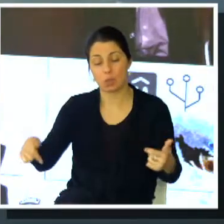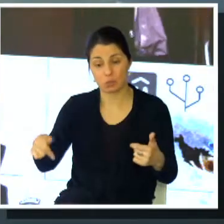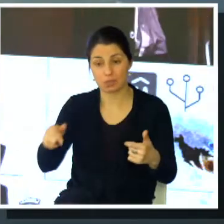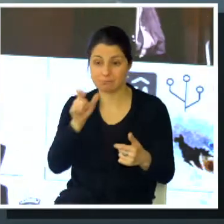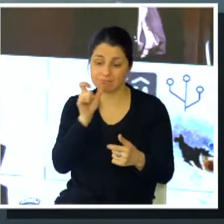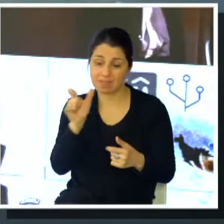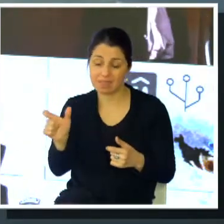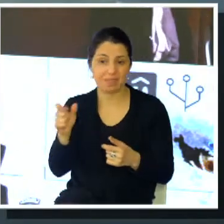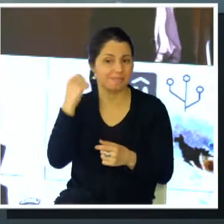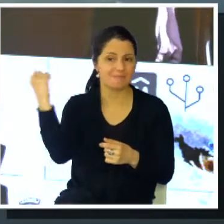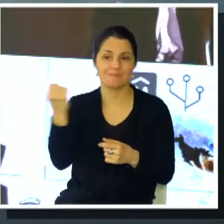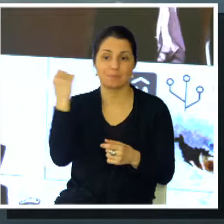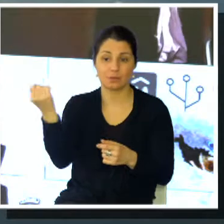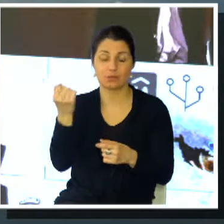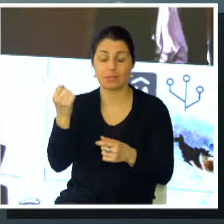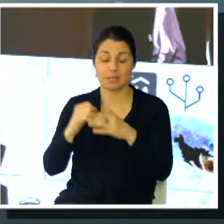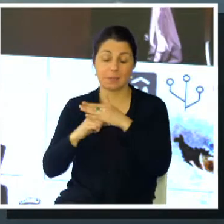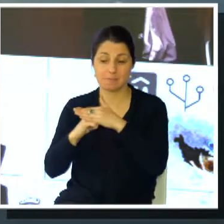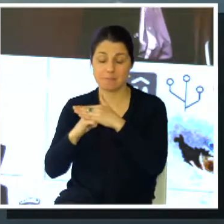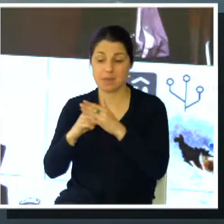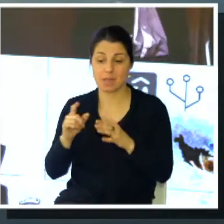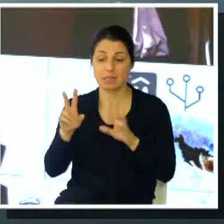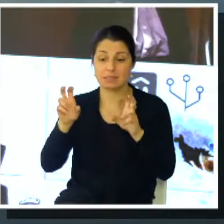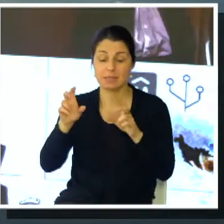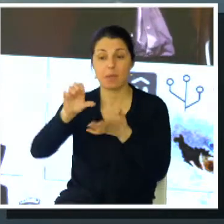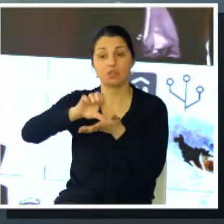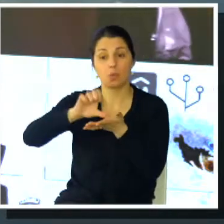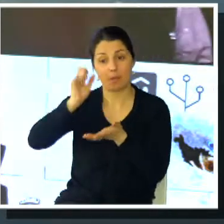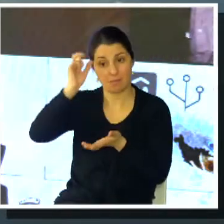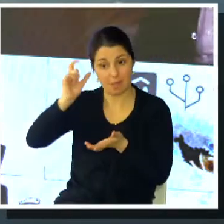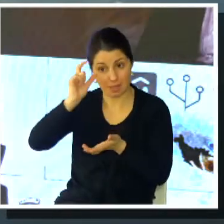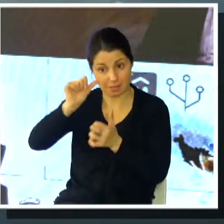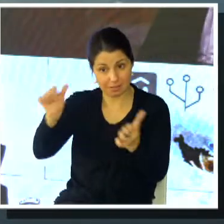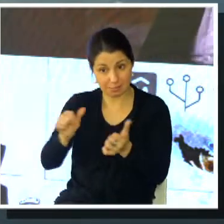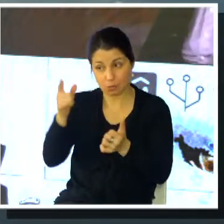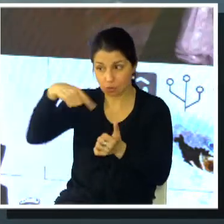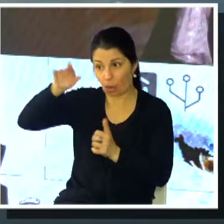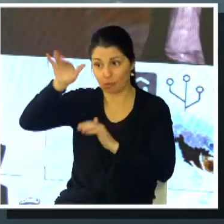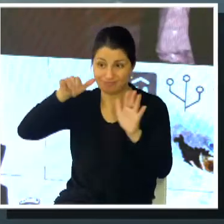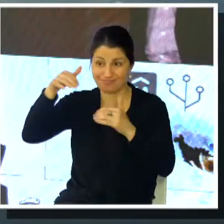es pilar principal de lo que va a ser la movida de ciudades inteligentes y por eso estamos todos convocados acá.